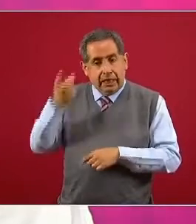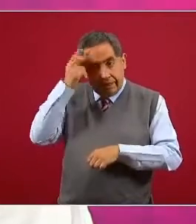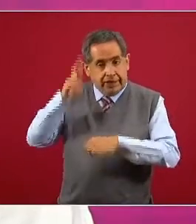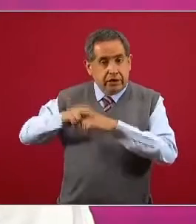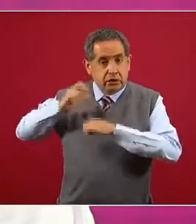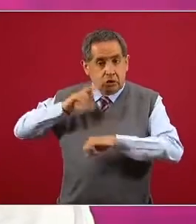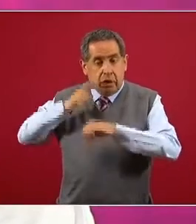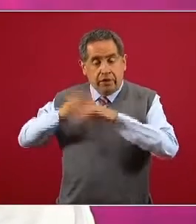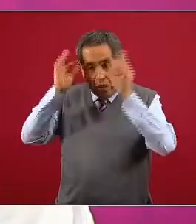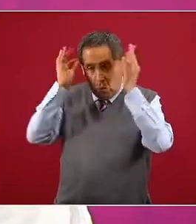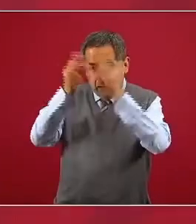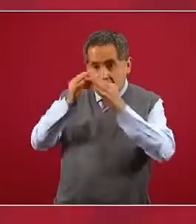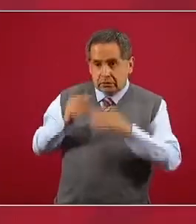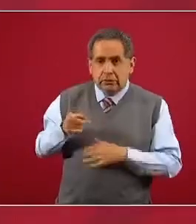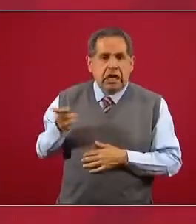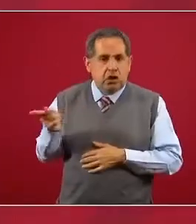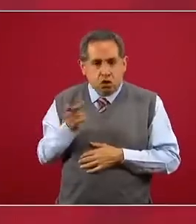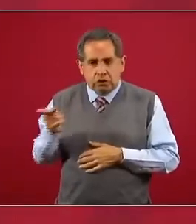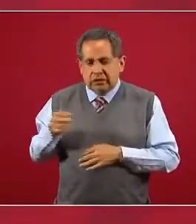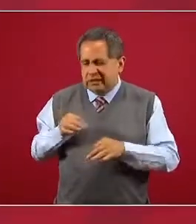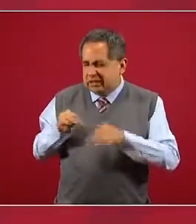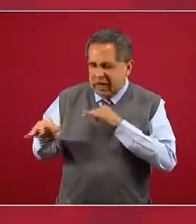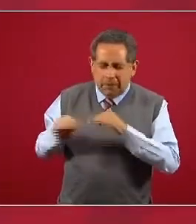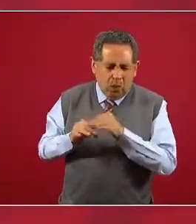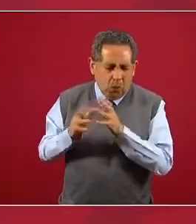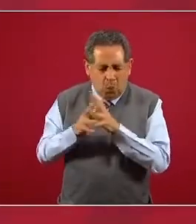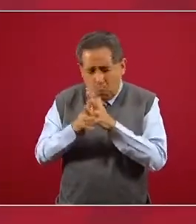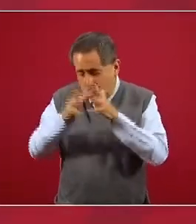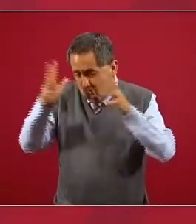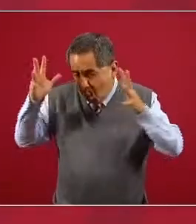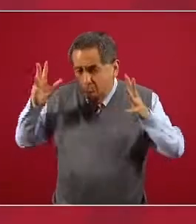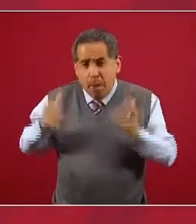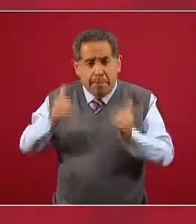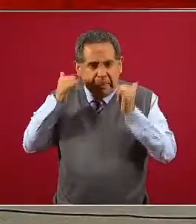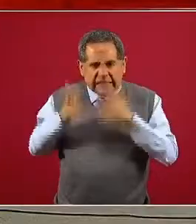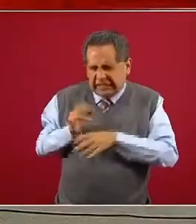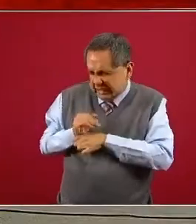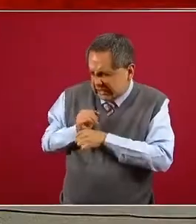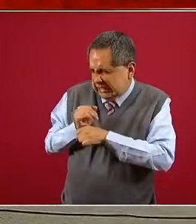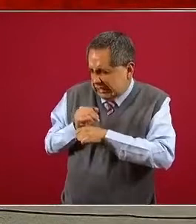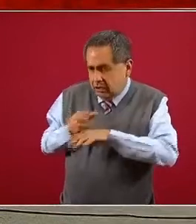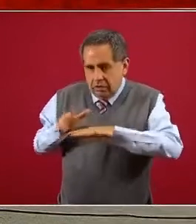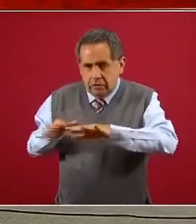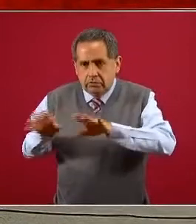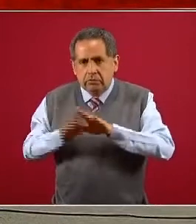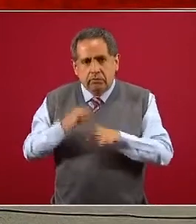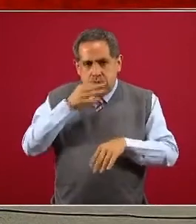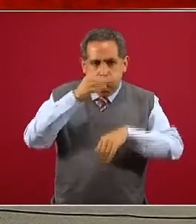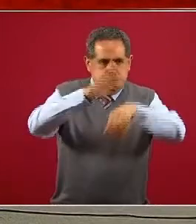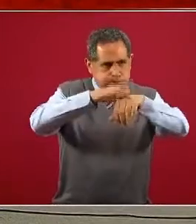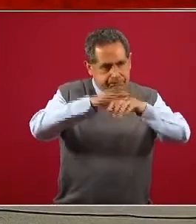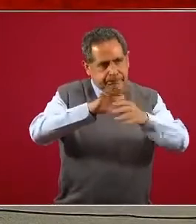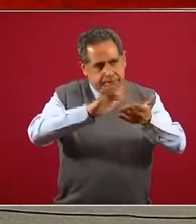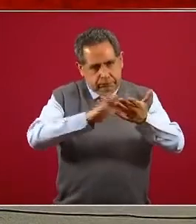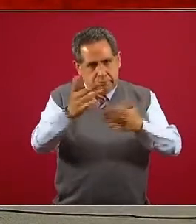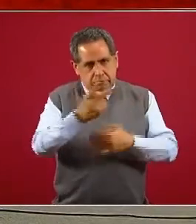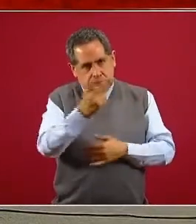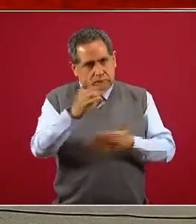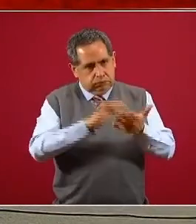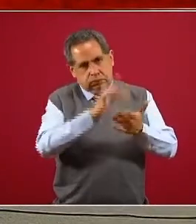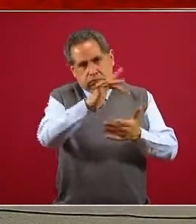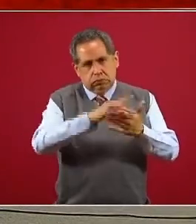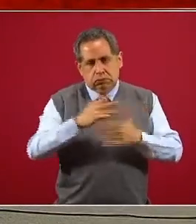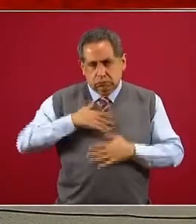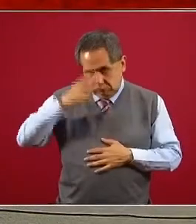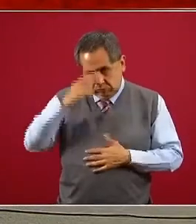general de aduanas, están haciendo un trabajo titánico, y les mando mi agradecimiento como